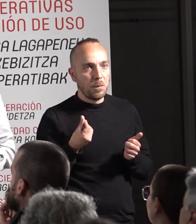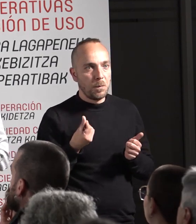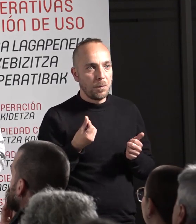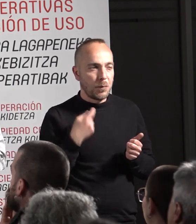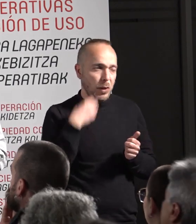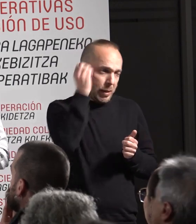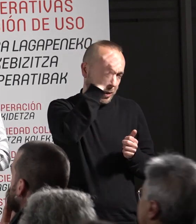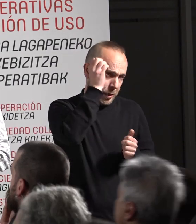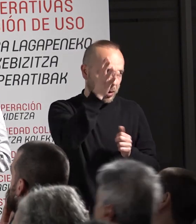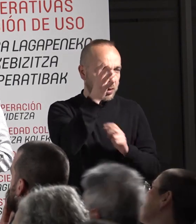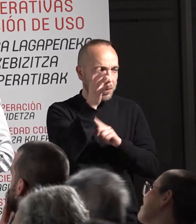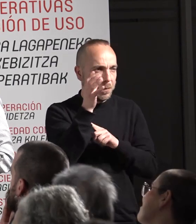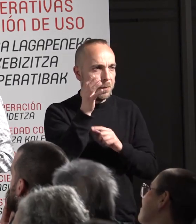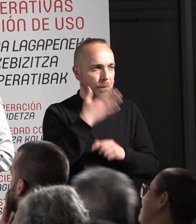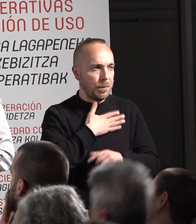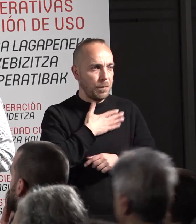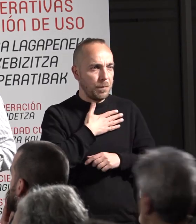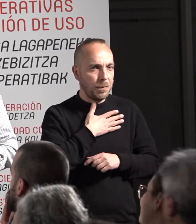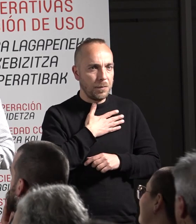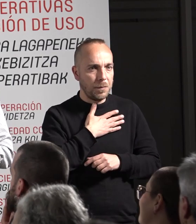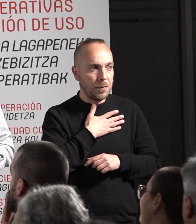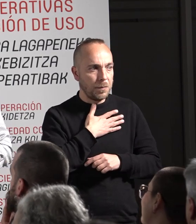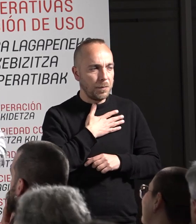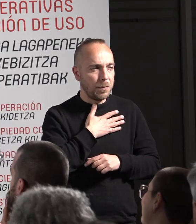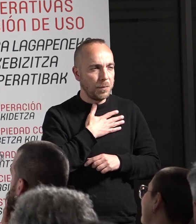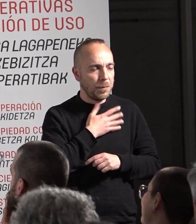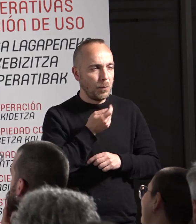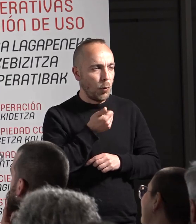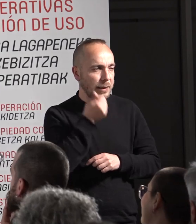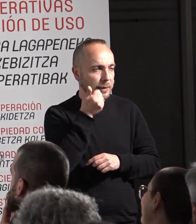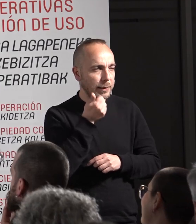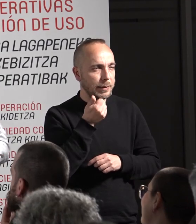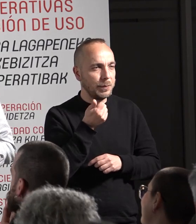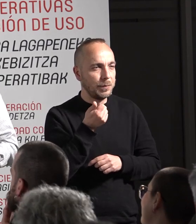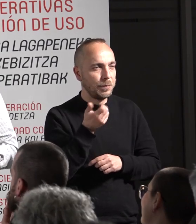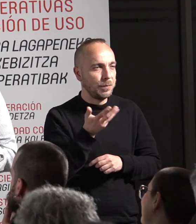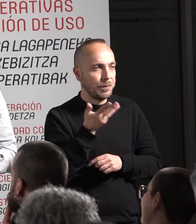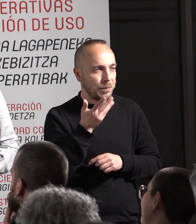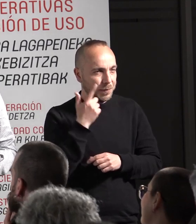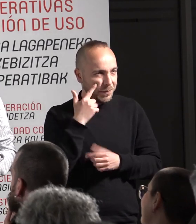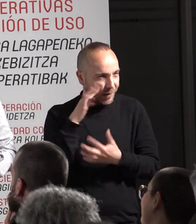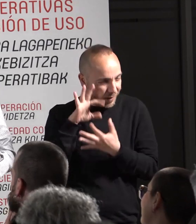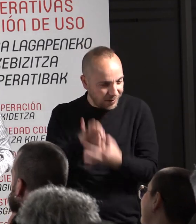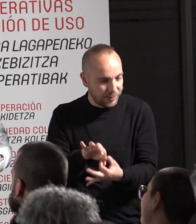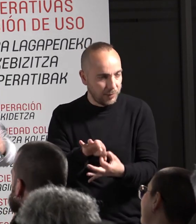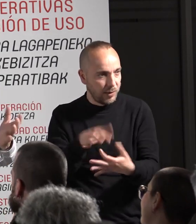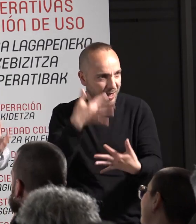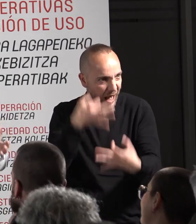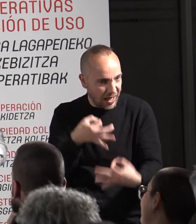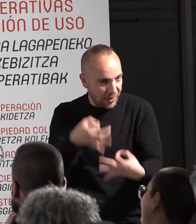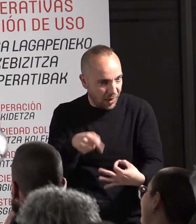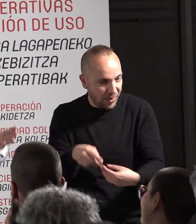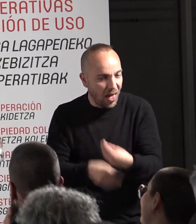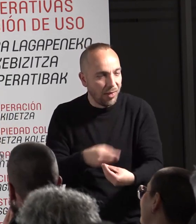Mi ponencia, forzosamente, cuando se acabe el tiempo me lo dices, va a ser un poco más, pegada a la realidad de cómo lo vamos a